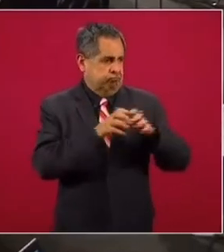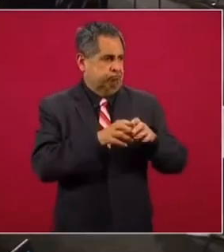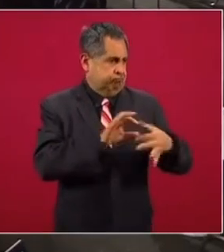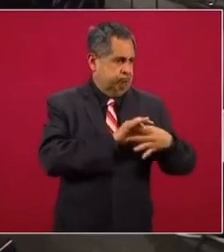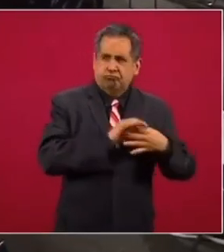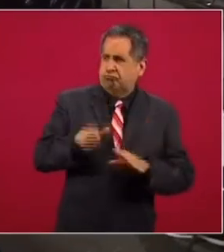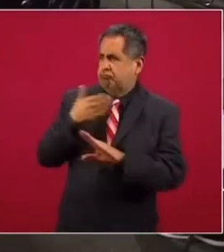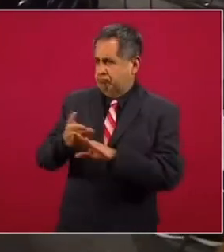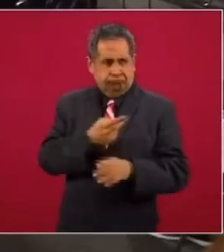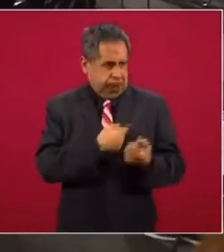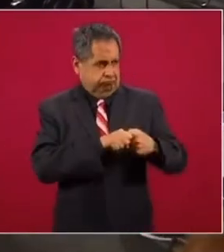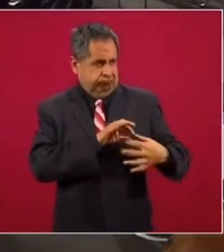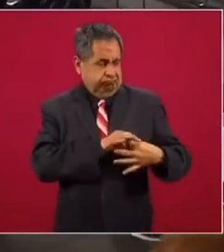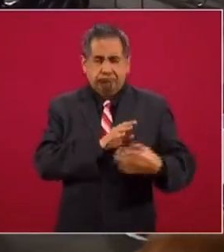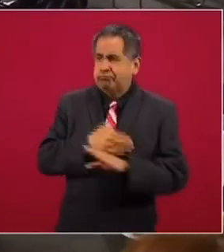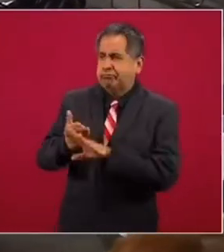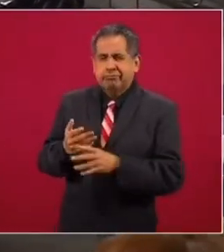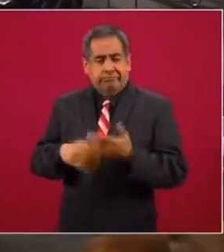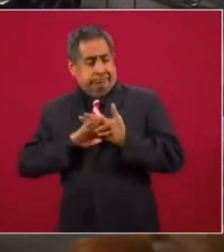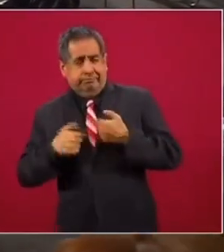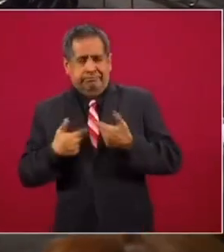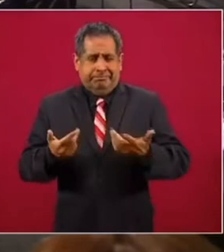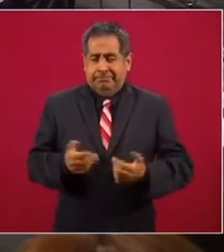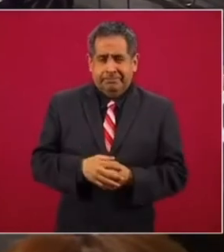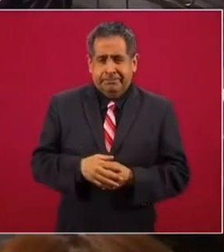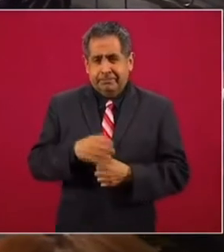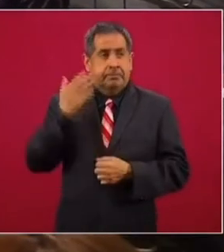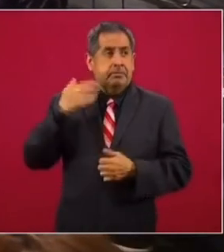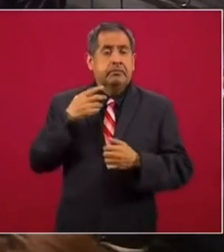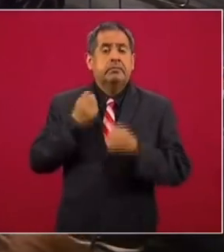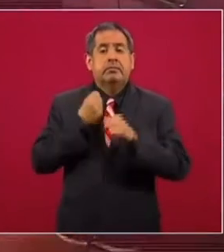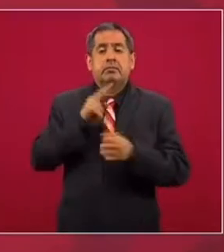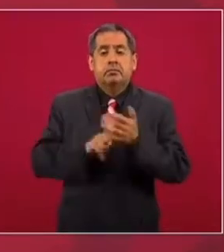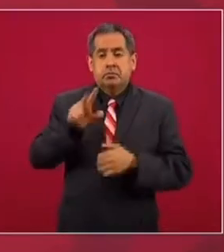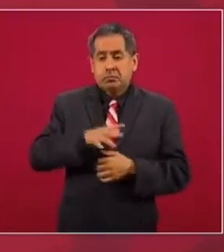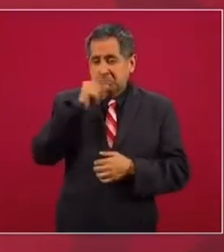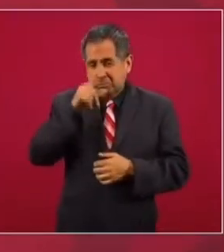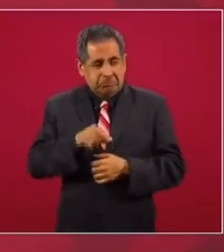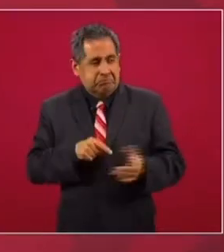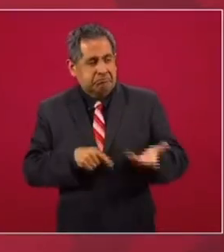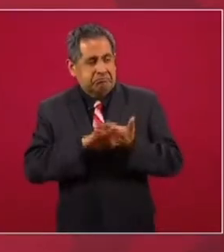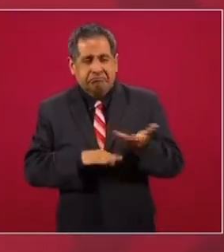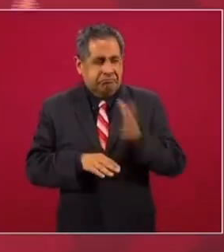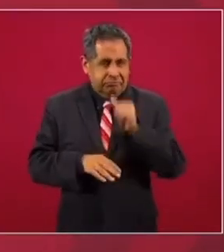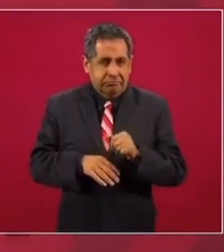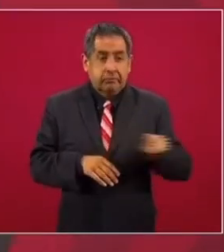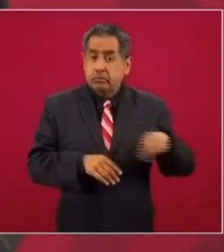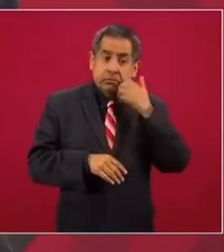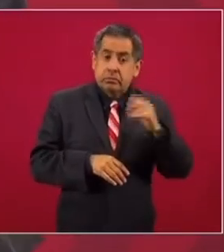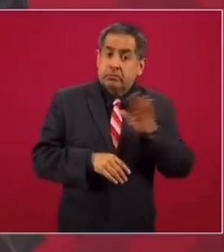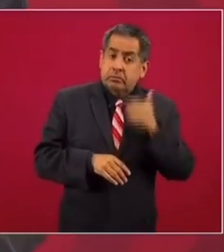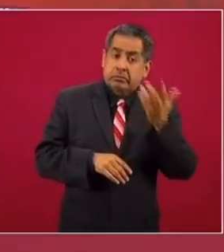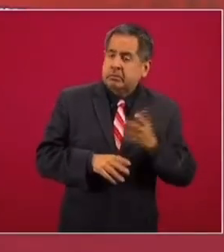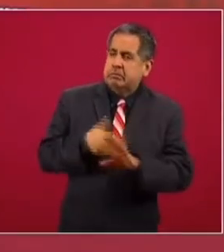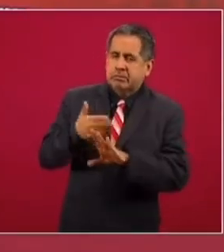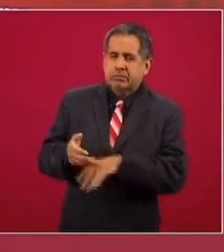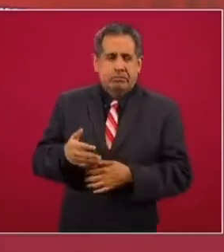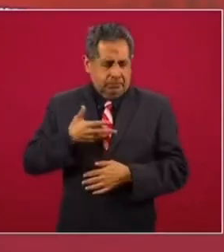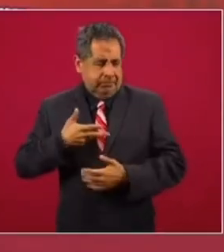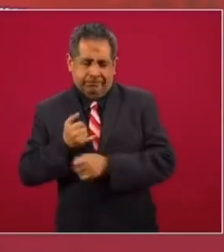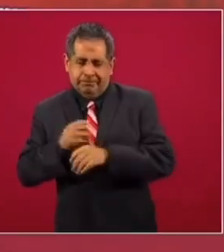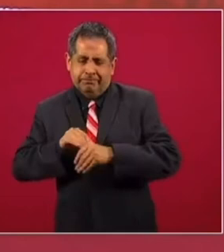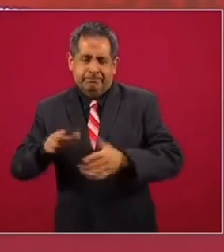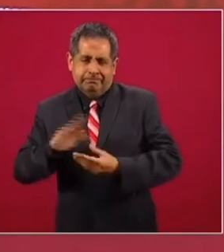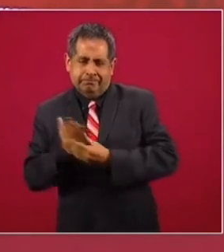nosotros. No lo pudieron hacer en el 18, pero lo intentaron. Yo tengo